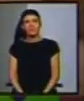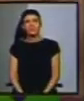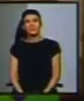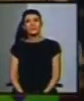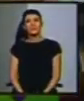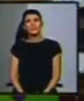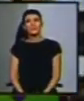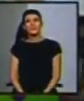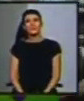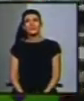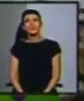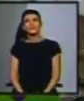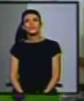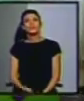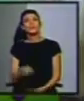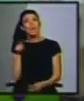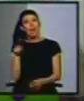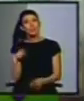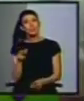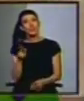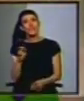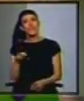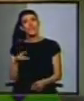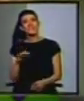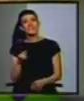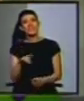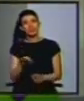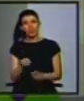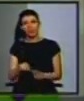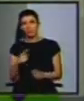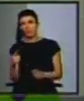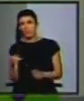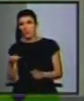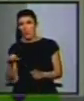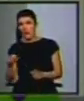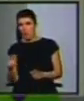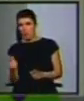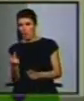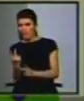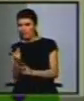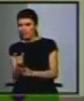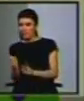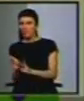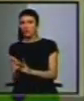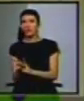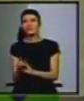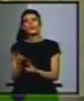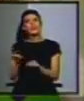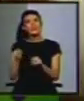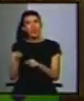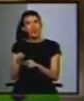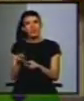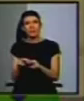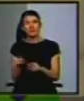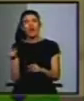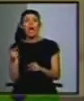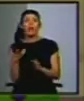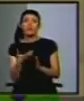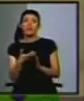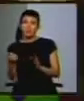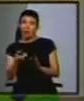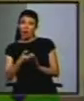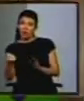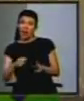Y es precisamente lo que pasó con Francisco Lerner y Manuel Regueiro. Mientras retiraron montos parciales de sus